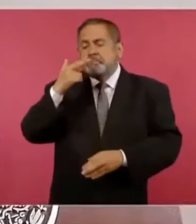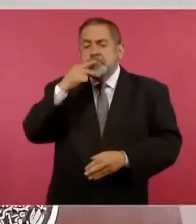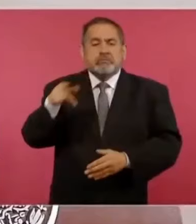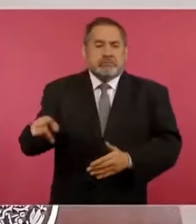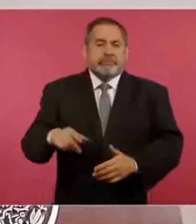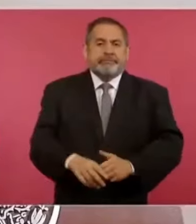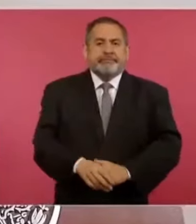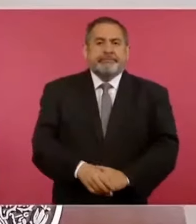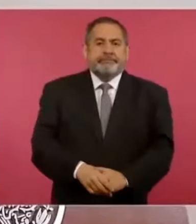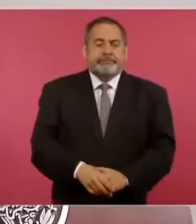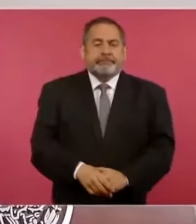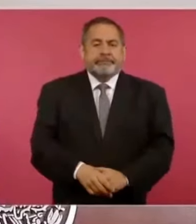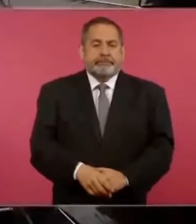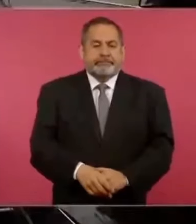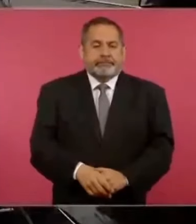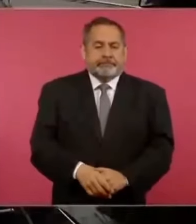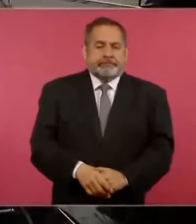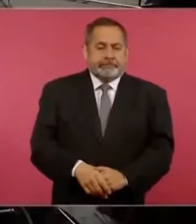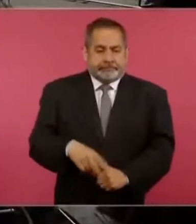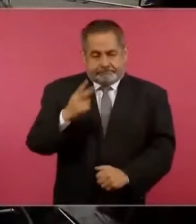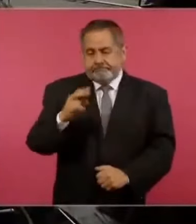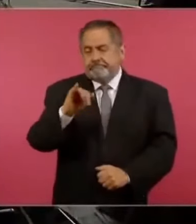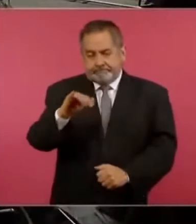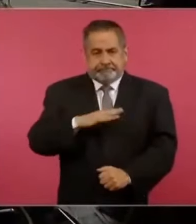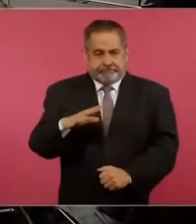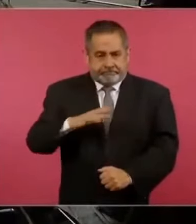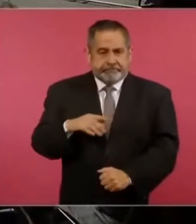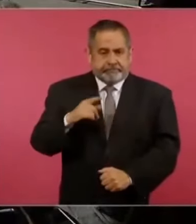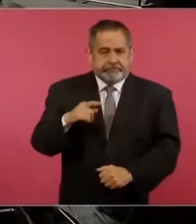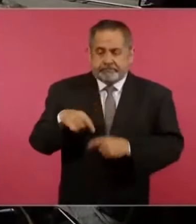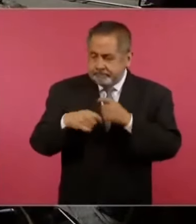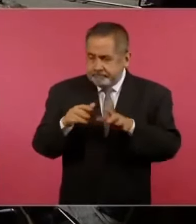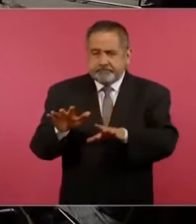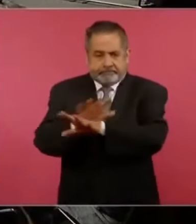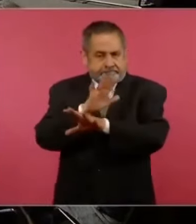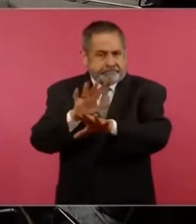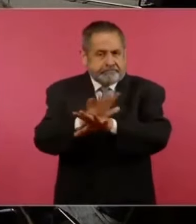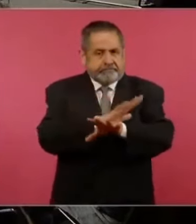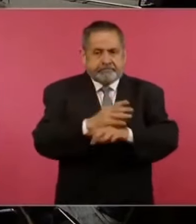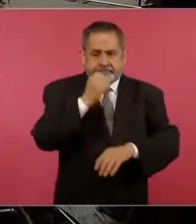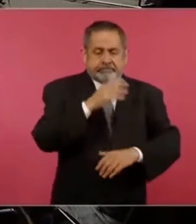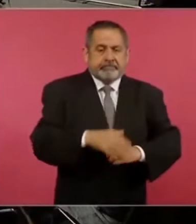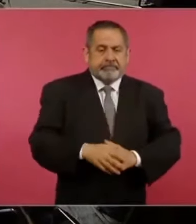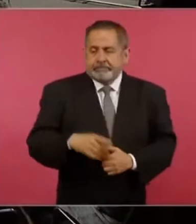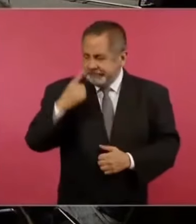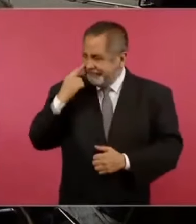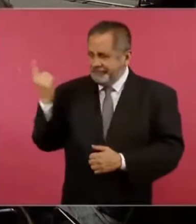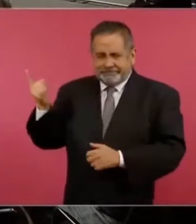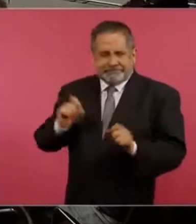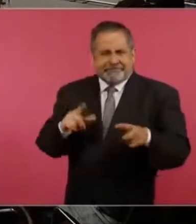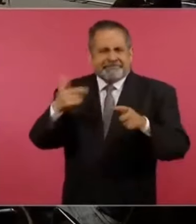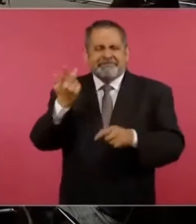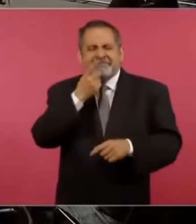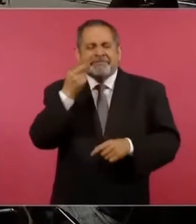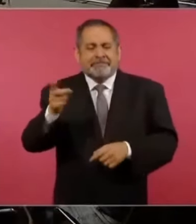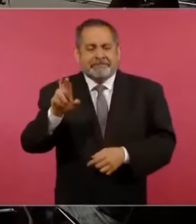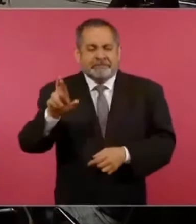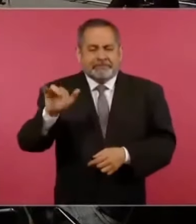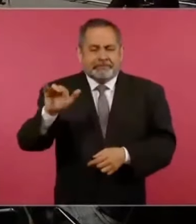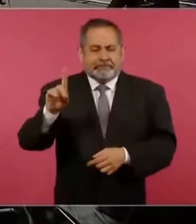distinto Entonces si han habido cambios interesantes a ver qué